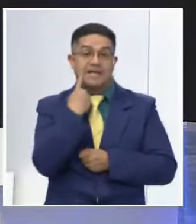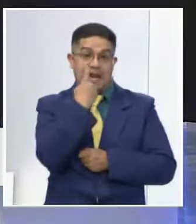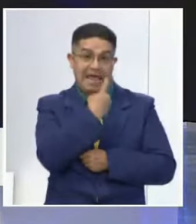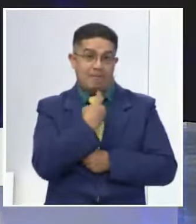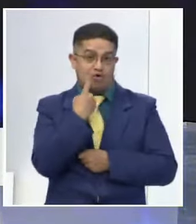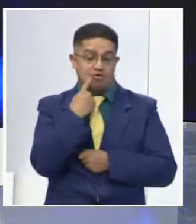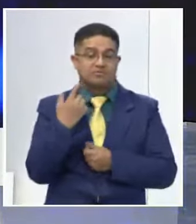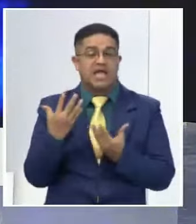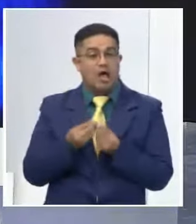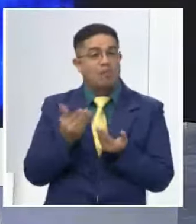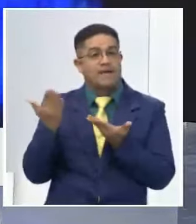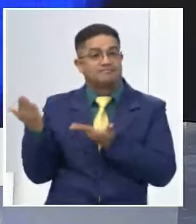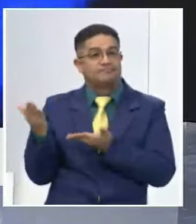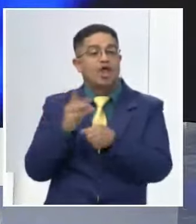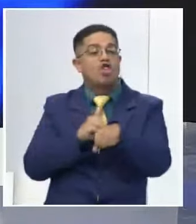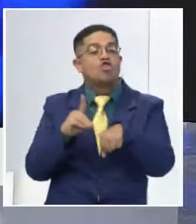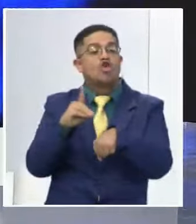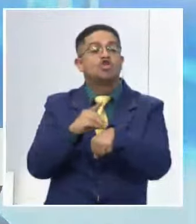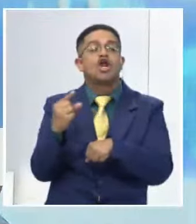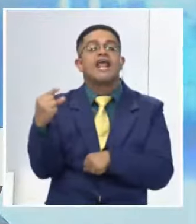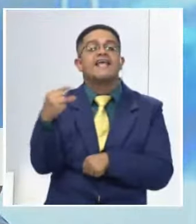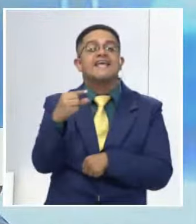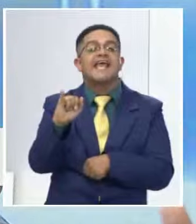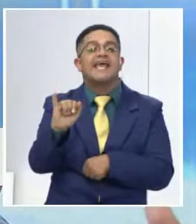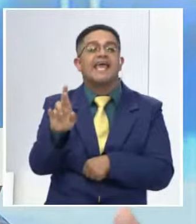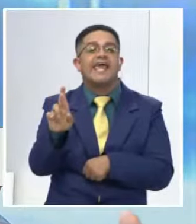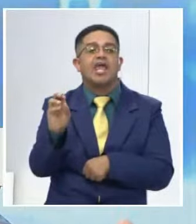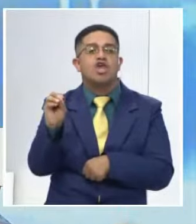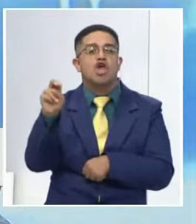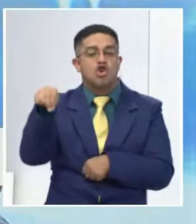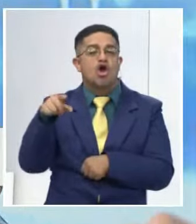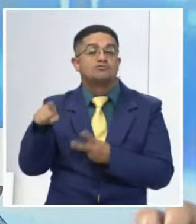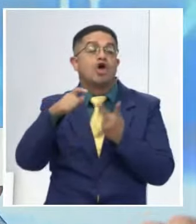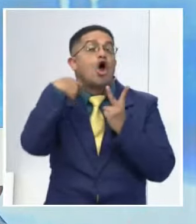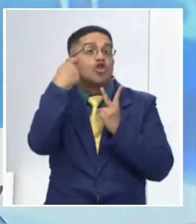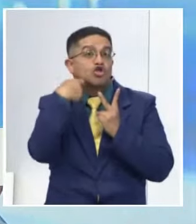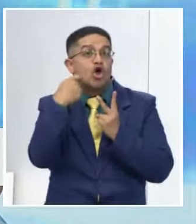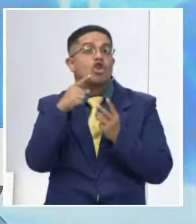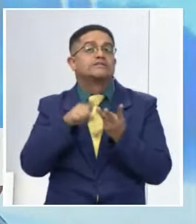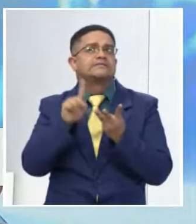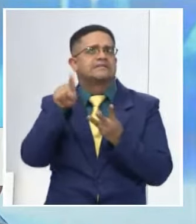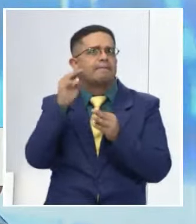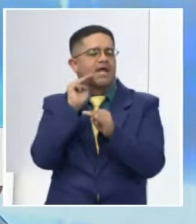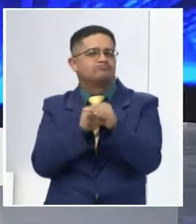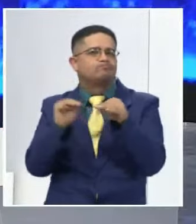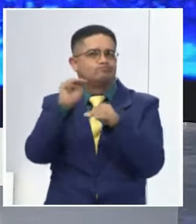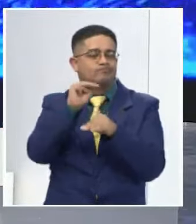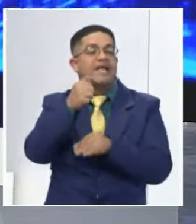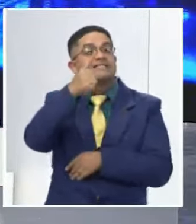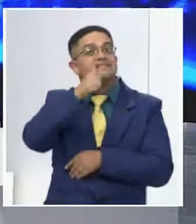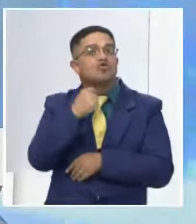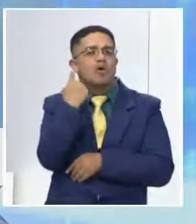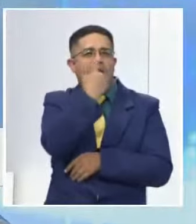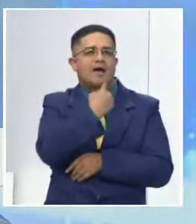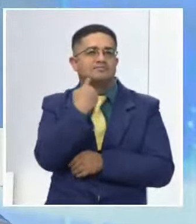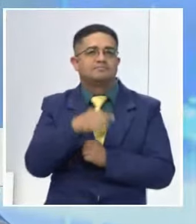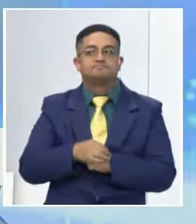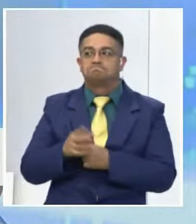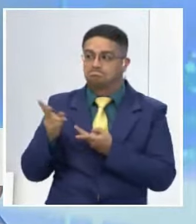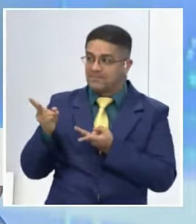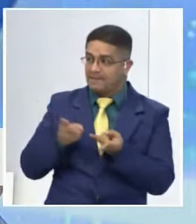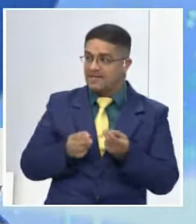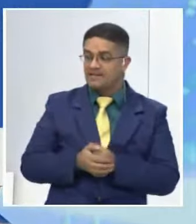Nos acompaña en el estudio el doctor Giovanni Girón. Él es odontólogo y además máster en cirugía oral. Bienvenido, doctor.